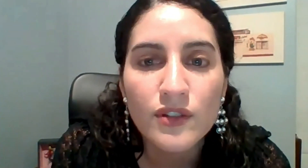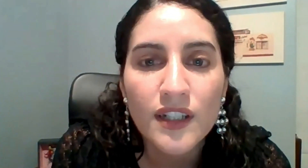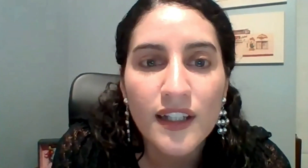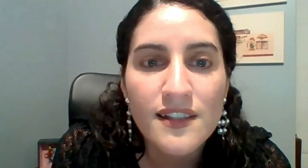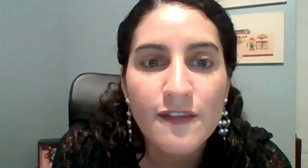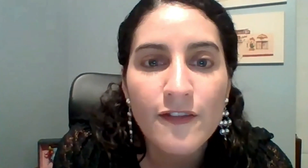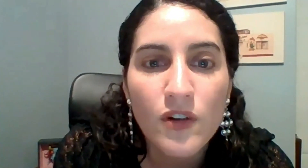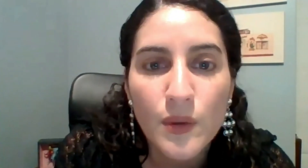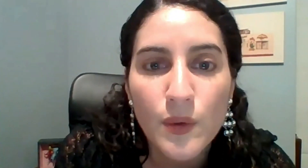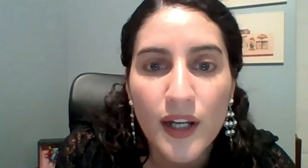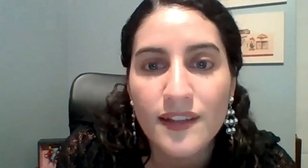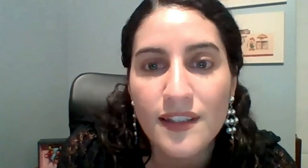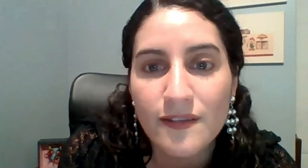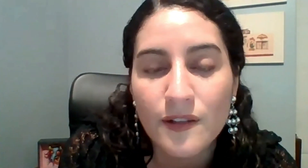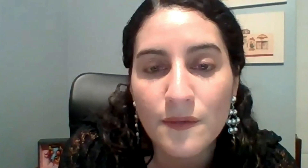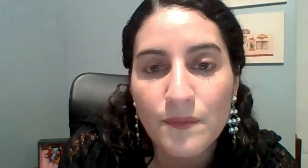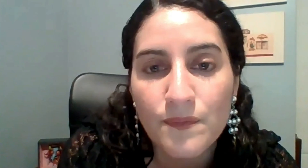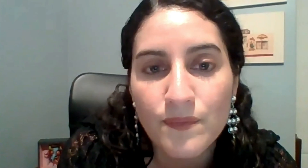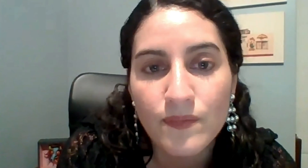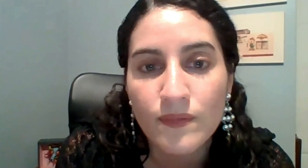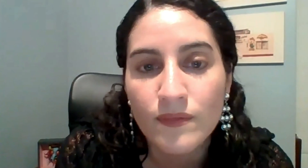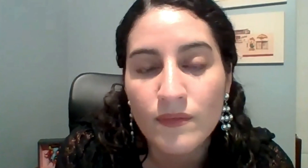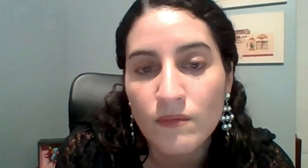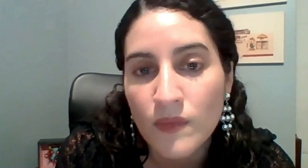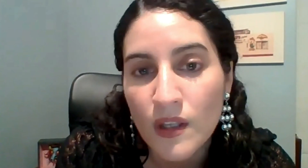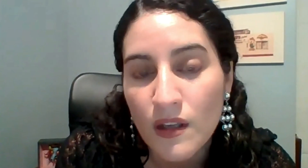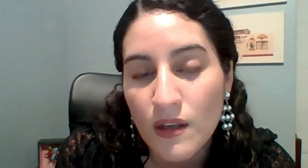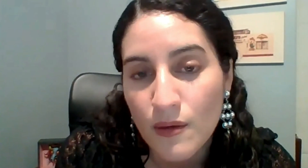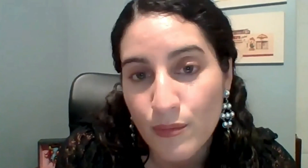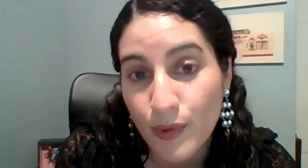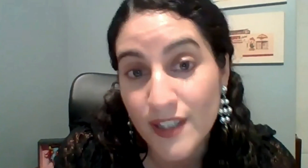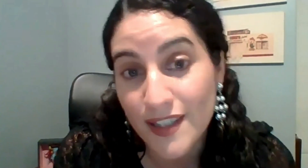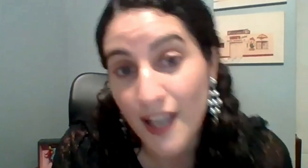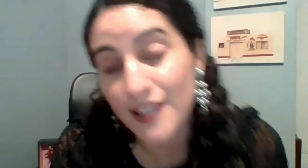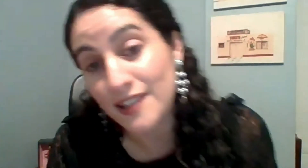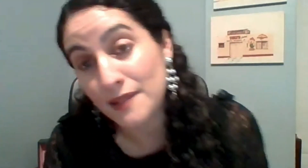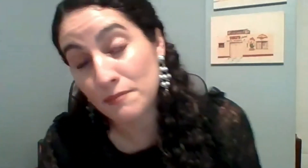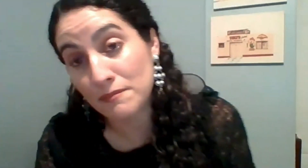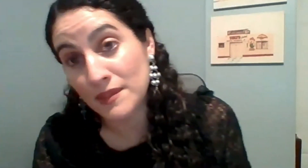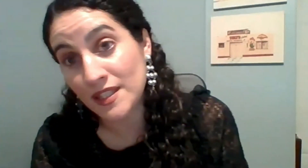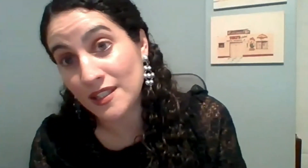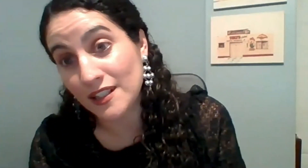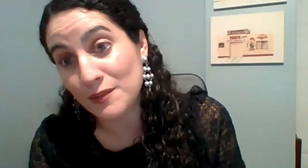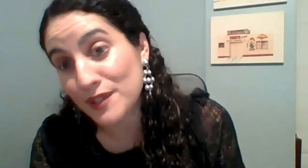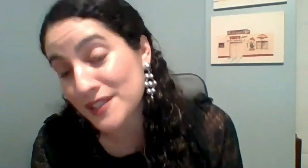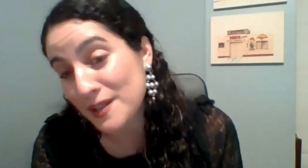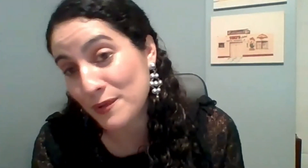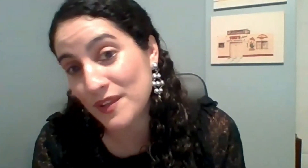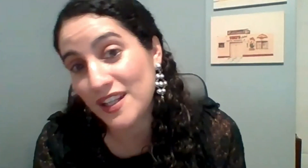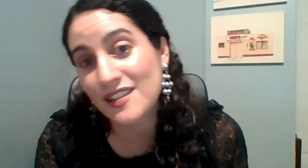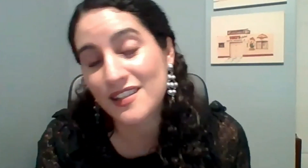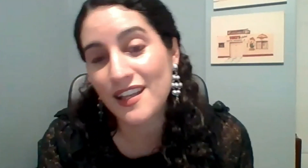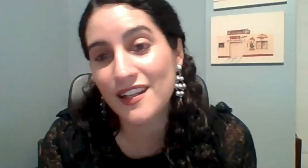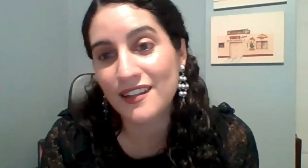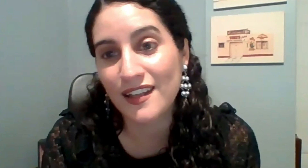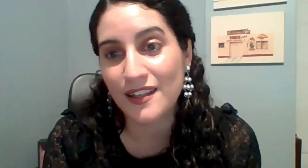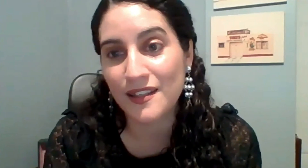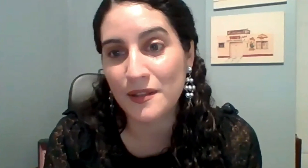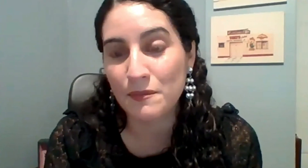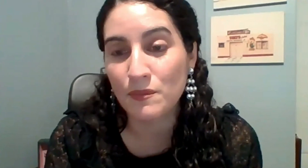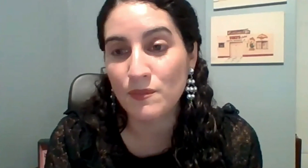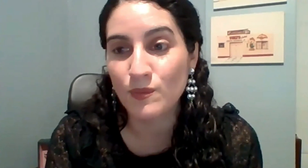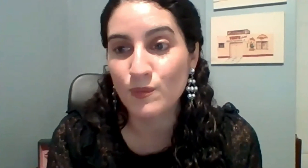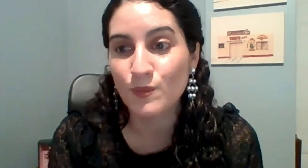que no tienen este enfoque educativo? Pues ahí mi respuesta podría ser,